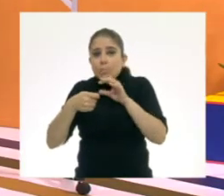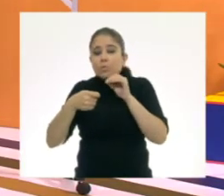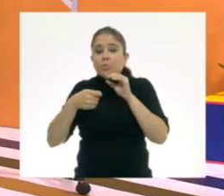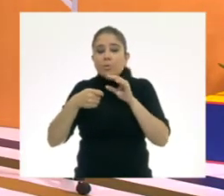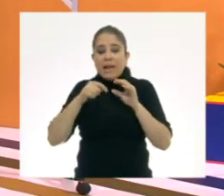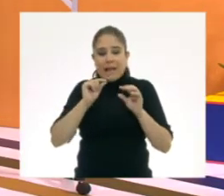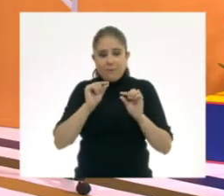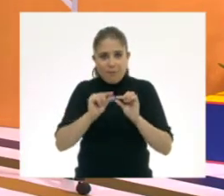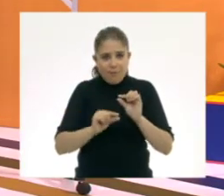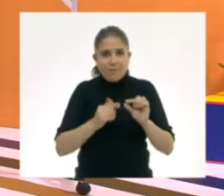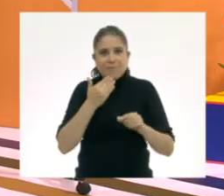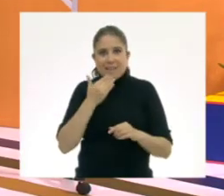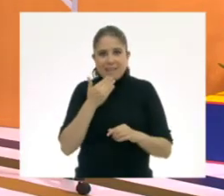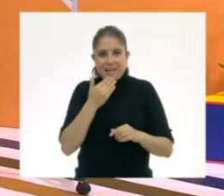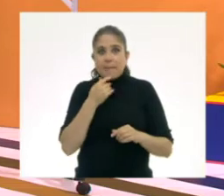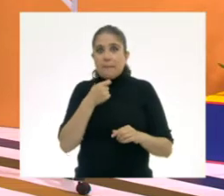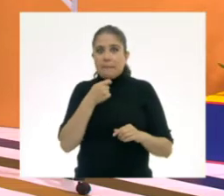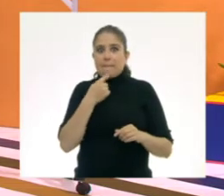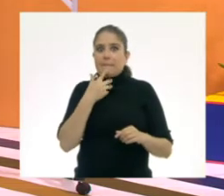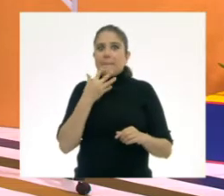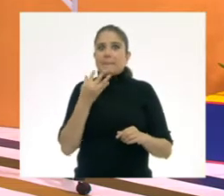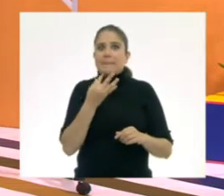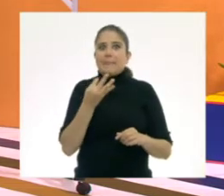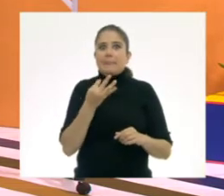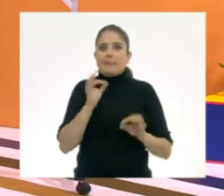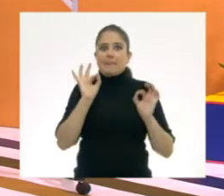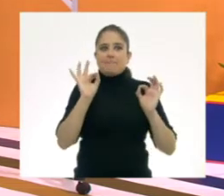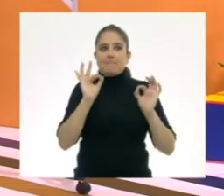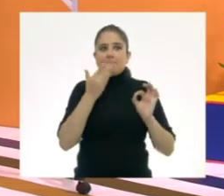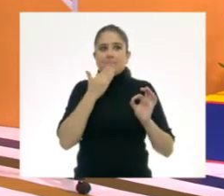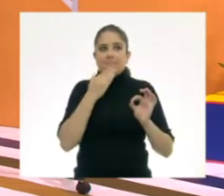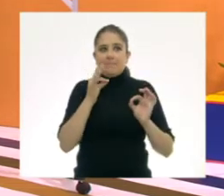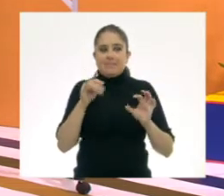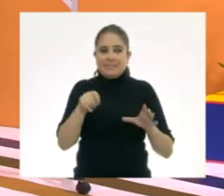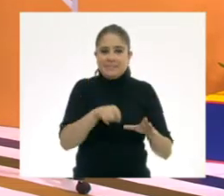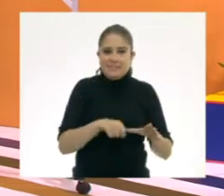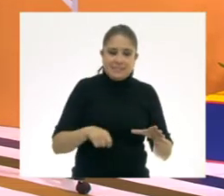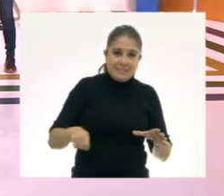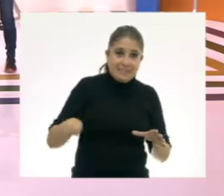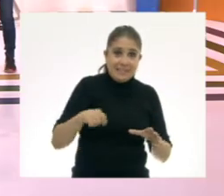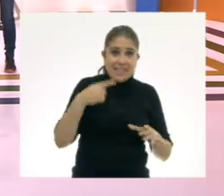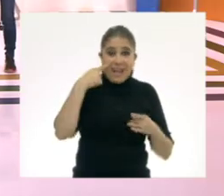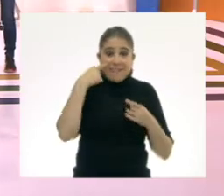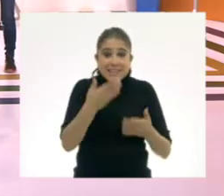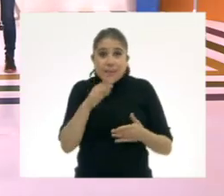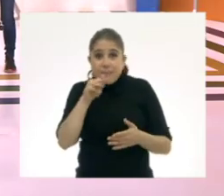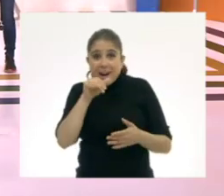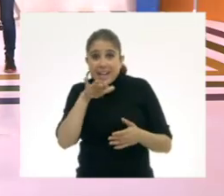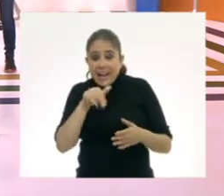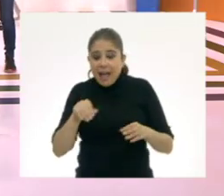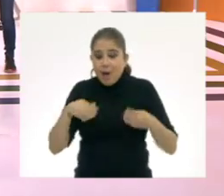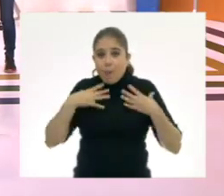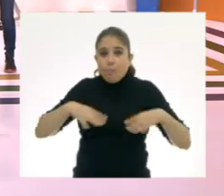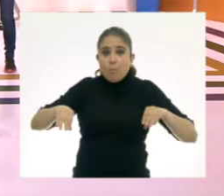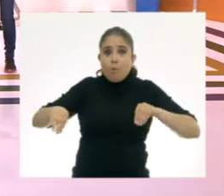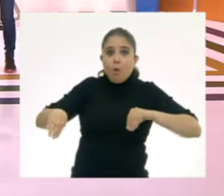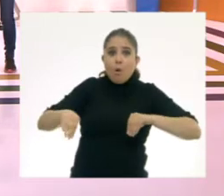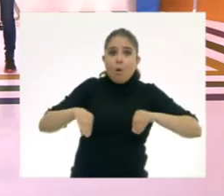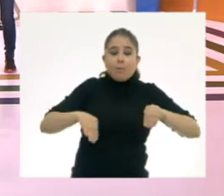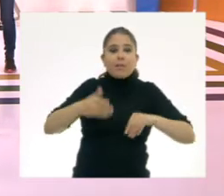Ahí va la sopa, muy bien. Ahí va, va agarrando. Muy bien. ¿Ya viste, Mariana? Estos movimientos son los